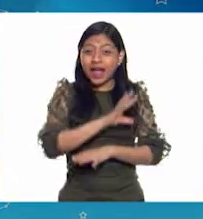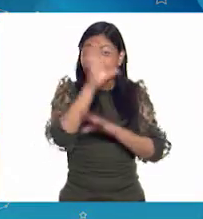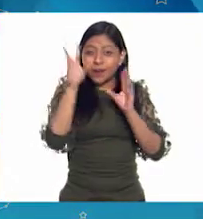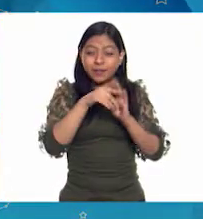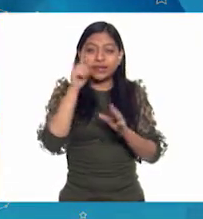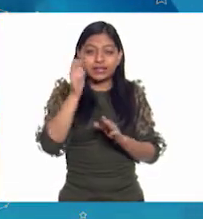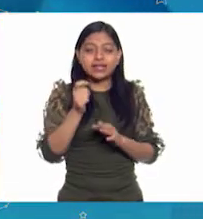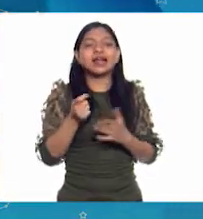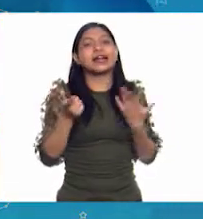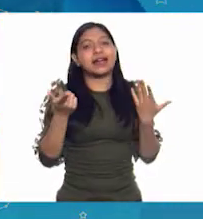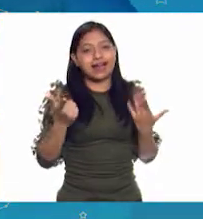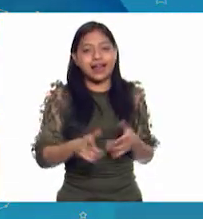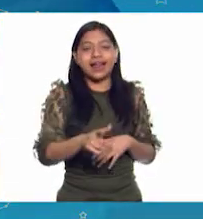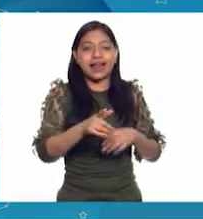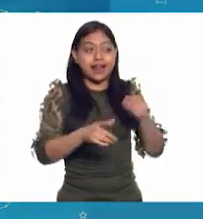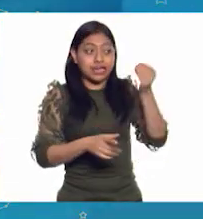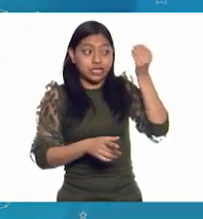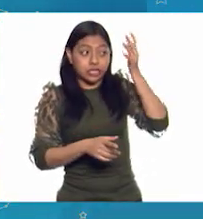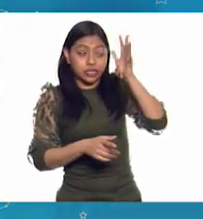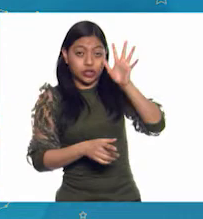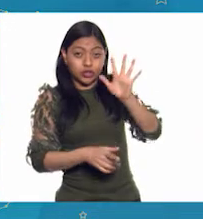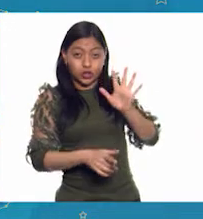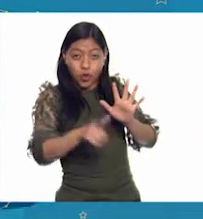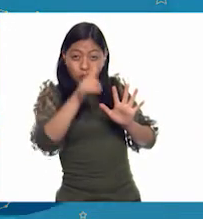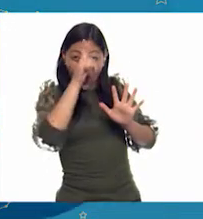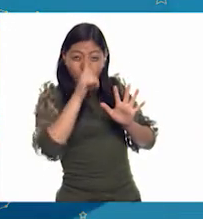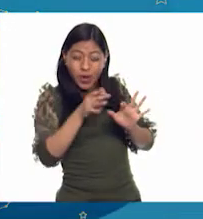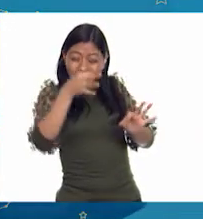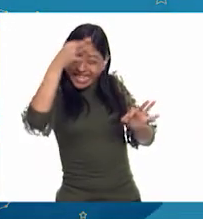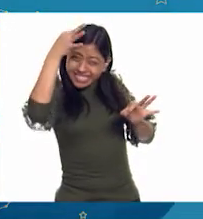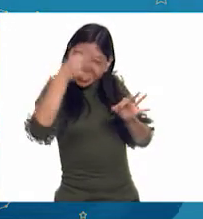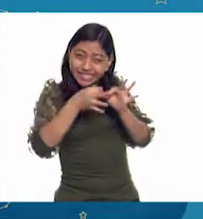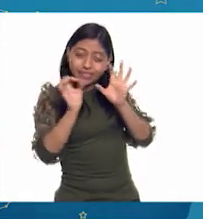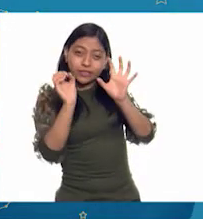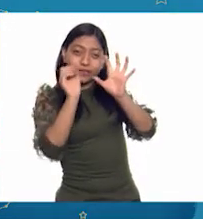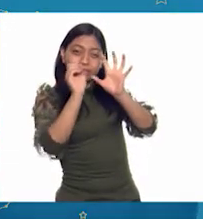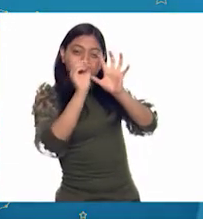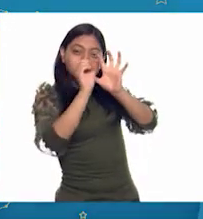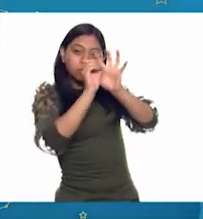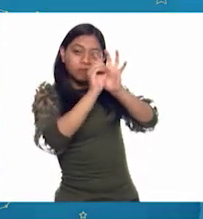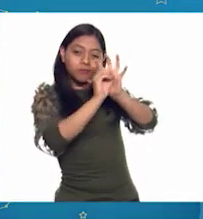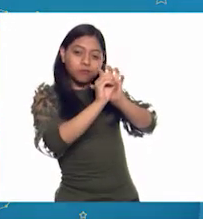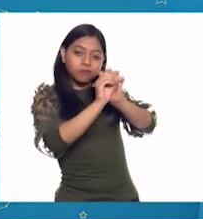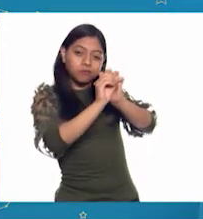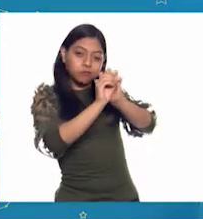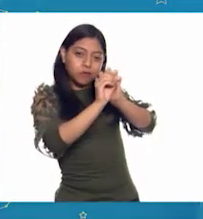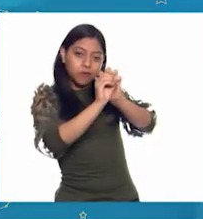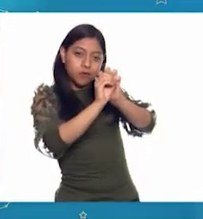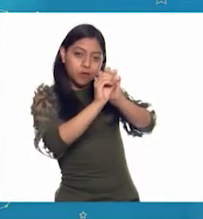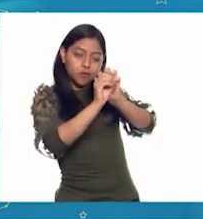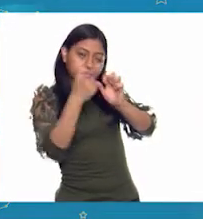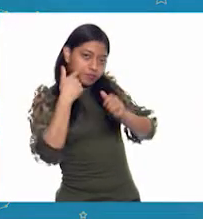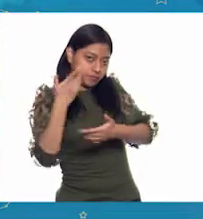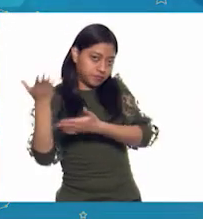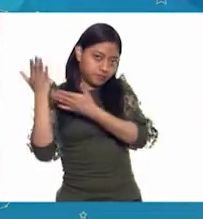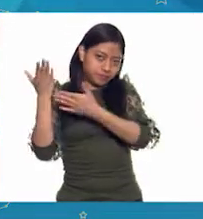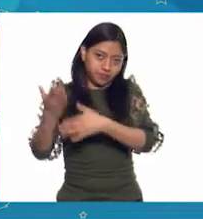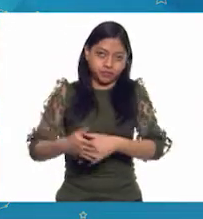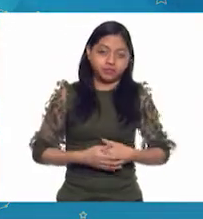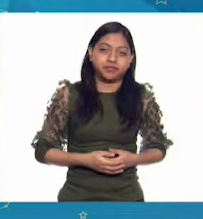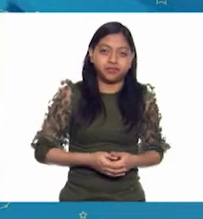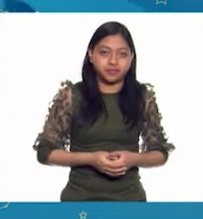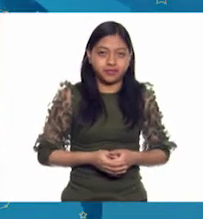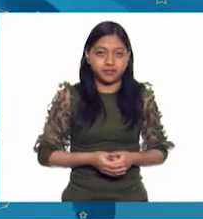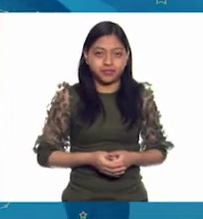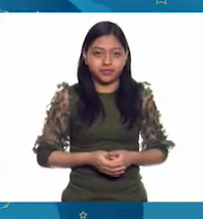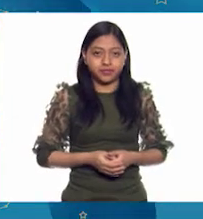es cuando con exactitud milimétrica la luna llega a tapar en su totalidad la circunferencia y